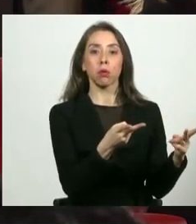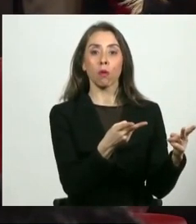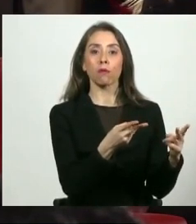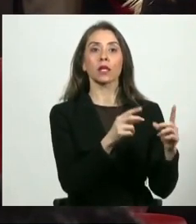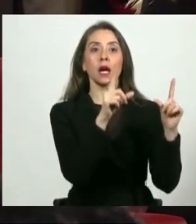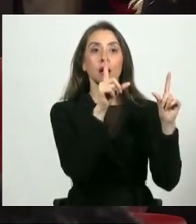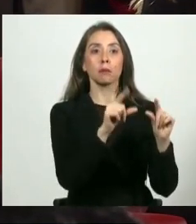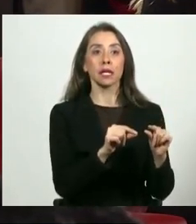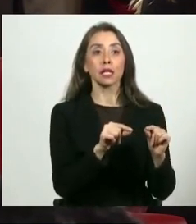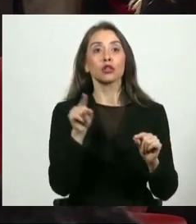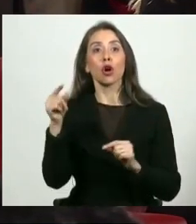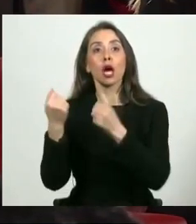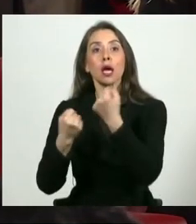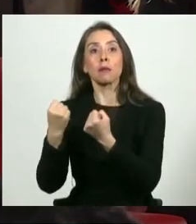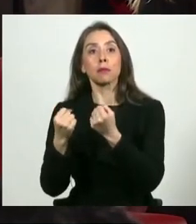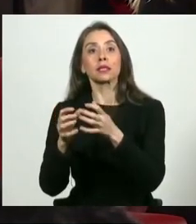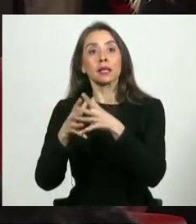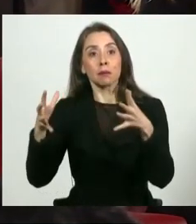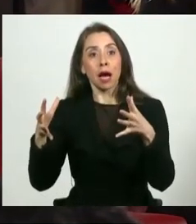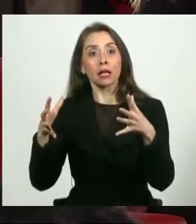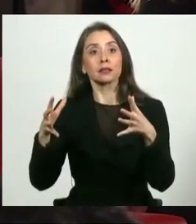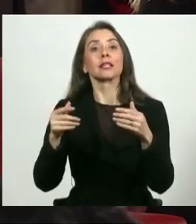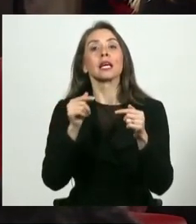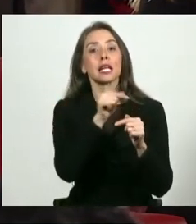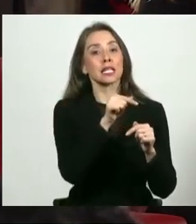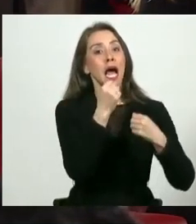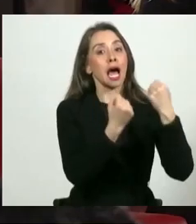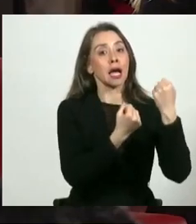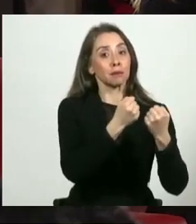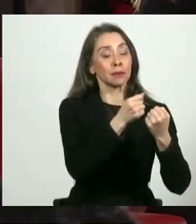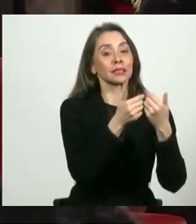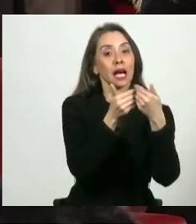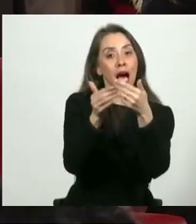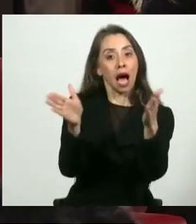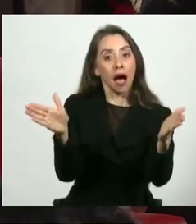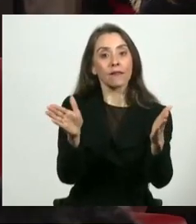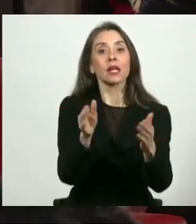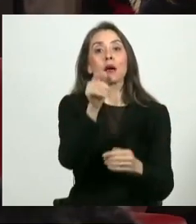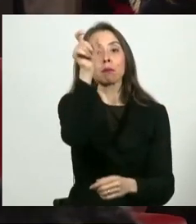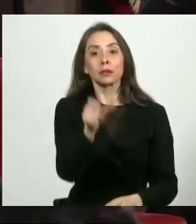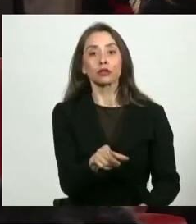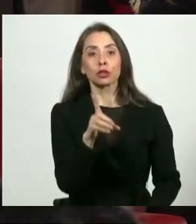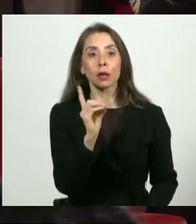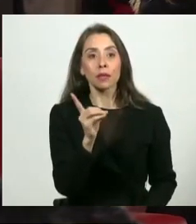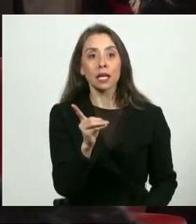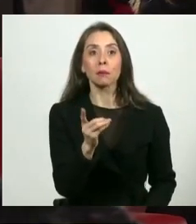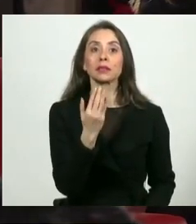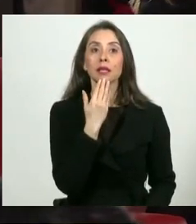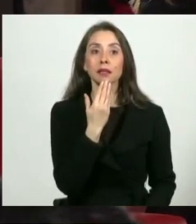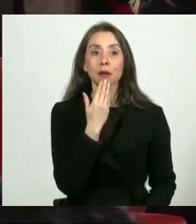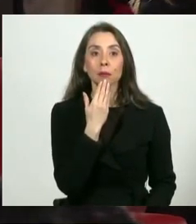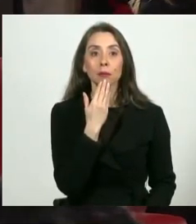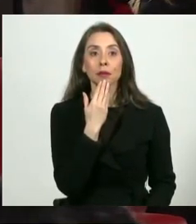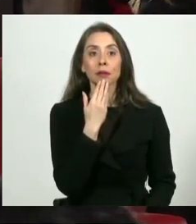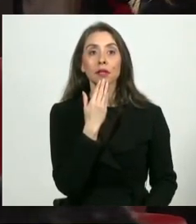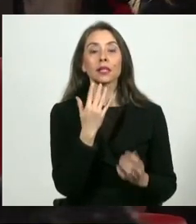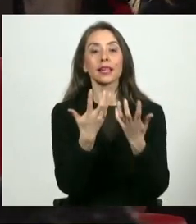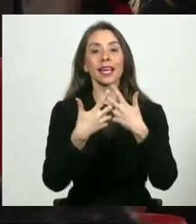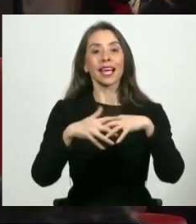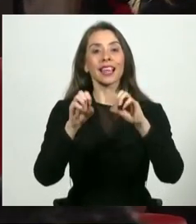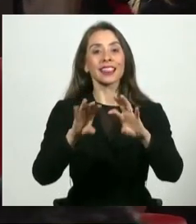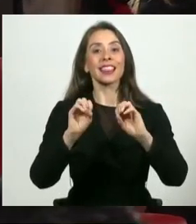inmensa, grande, entonces tiene que abrir más sus puertas para acceso a las personas con discapacidad. También se necesitan muchos talleres